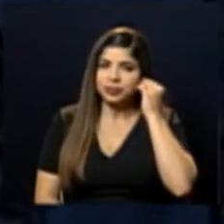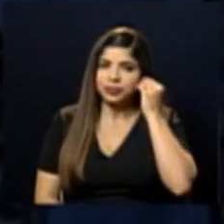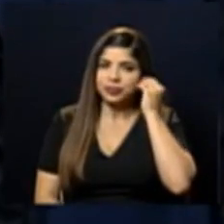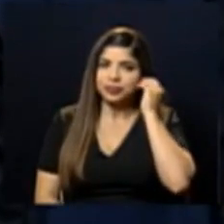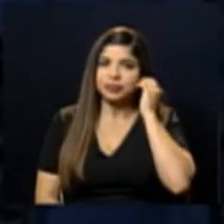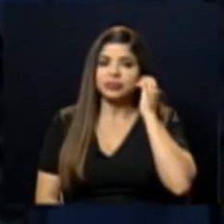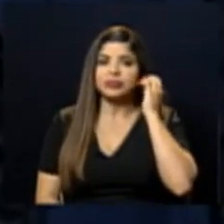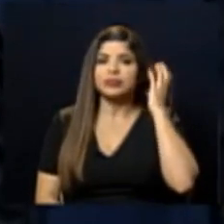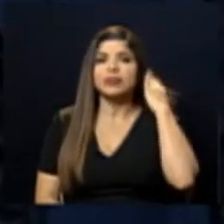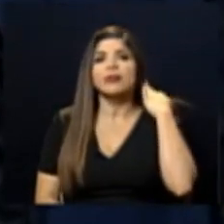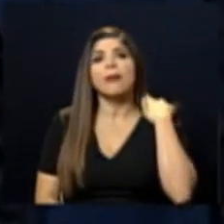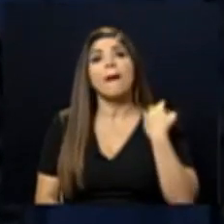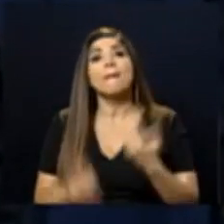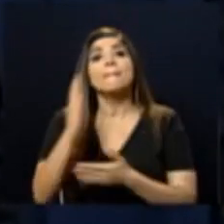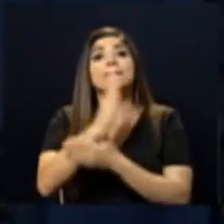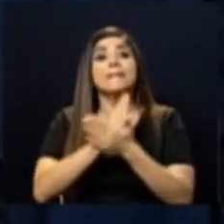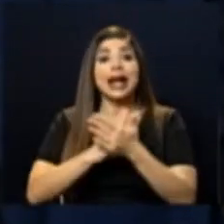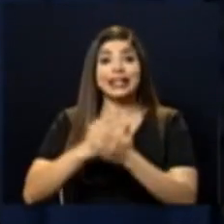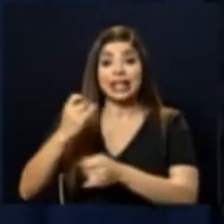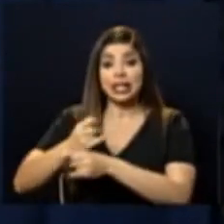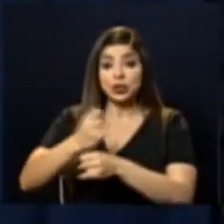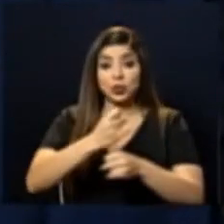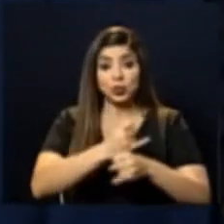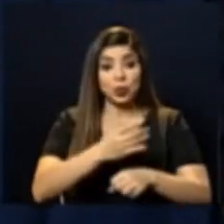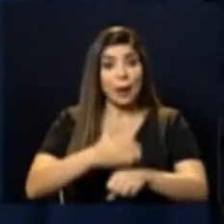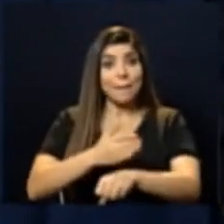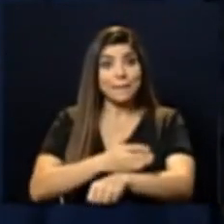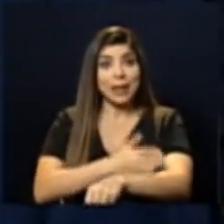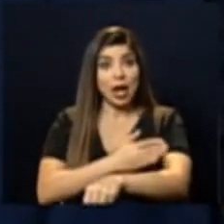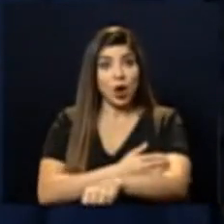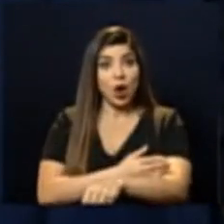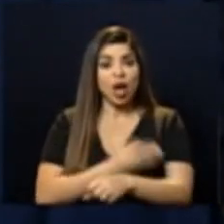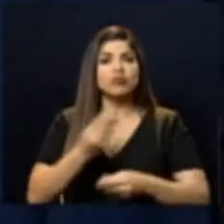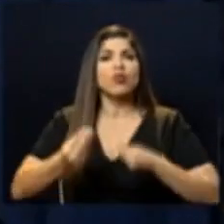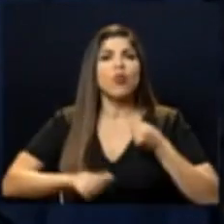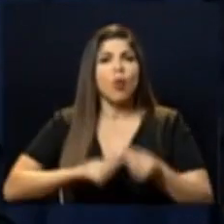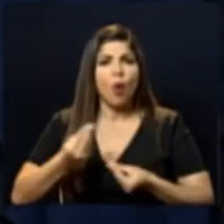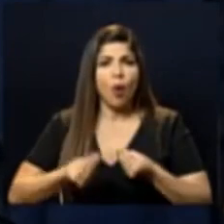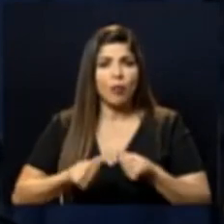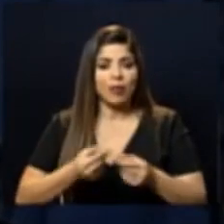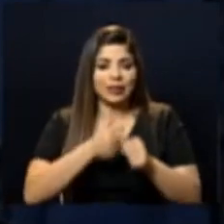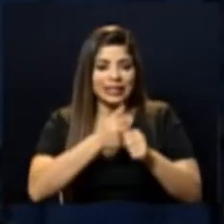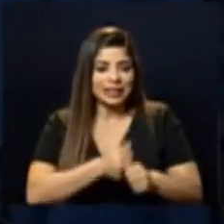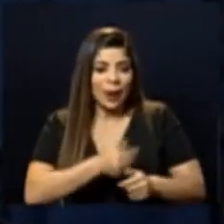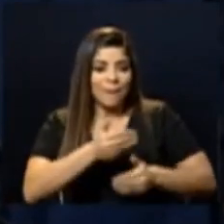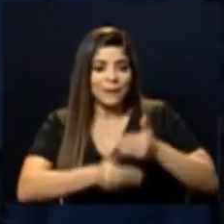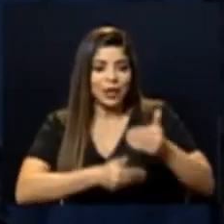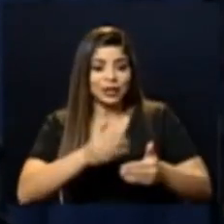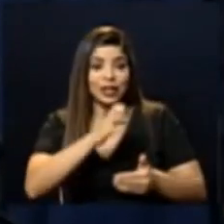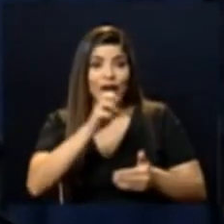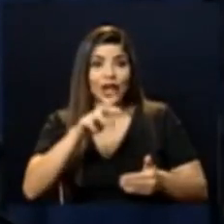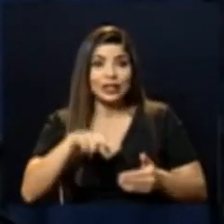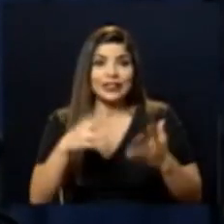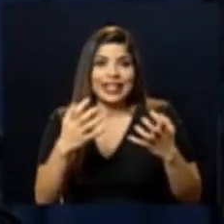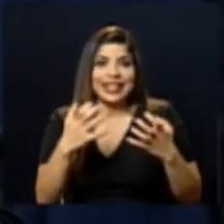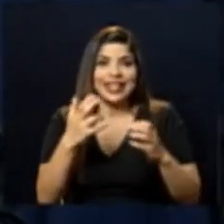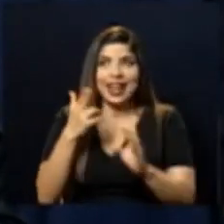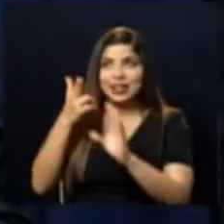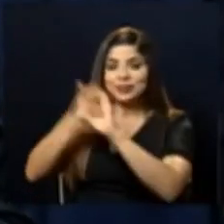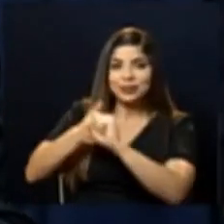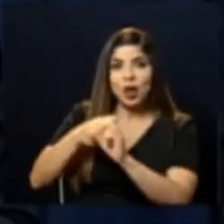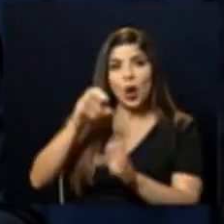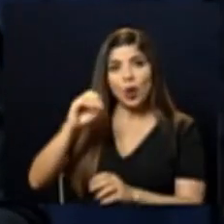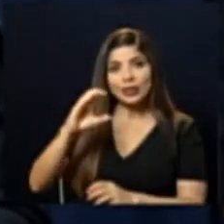Parte de las mejoras de gestión institucional se enmarcan en el proceso de ingreso de Costa Rica a la